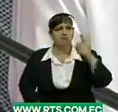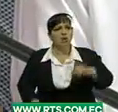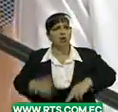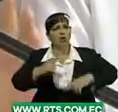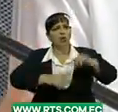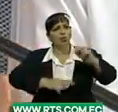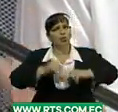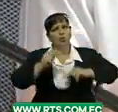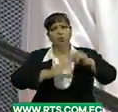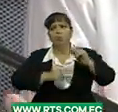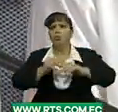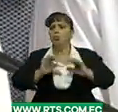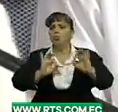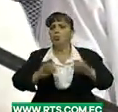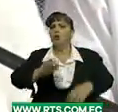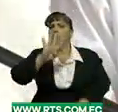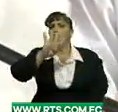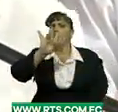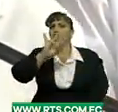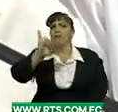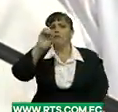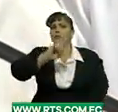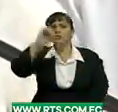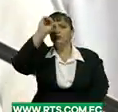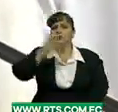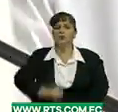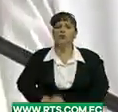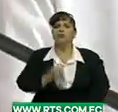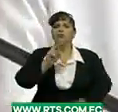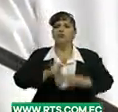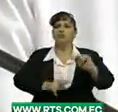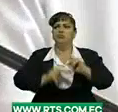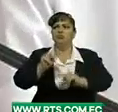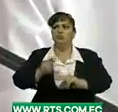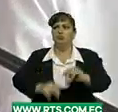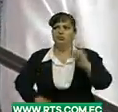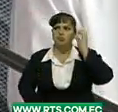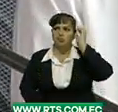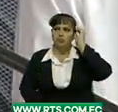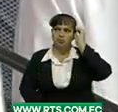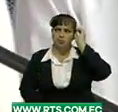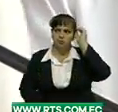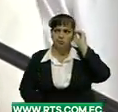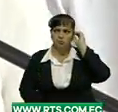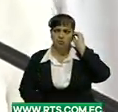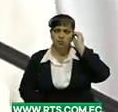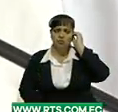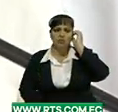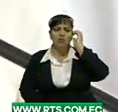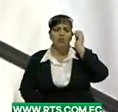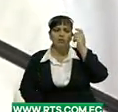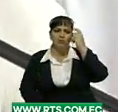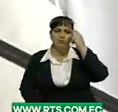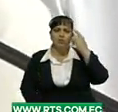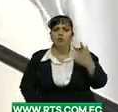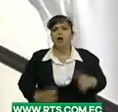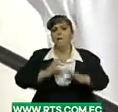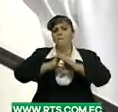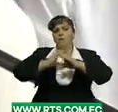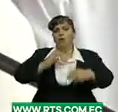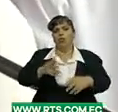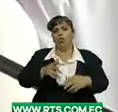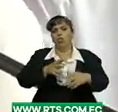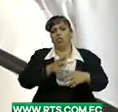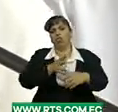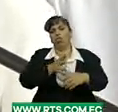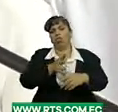todo eso es por tierra, sí, pero eso mejora nuestro medio ambiente. Pero rutas por tierra, ya no podemos inventar más rutas por tierra. Entonces, la